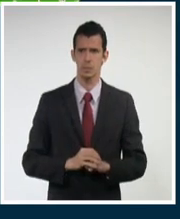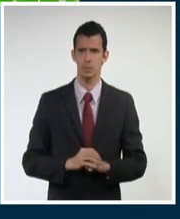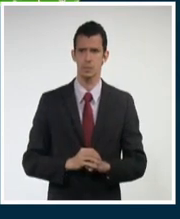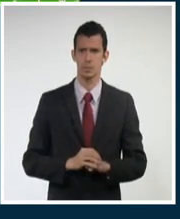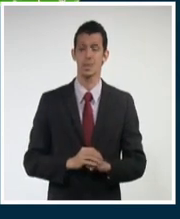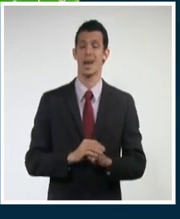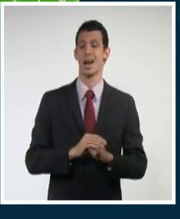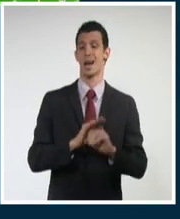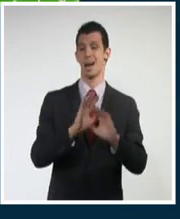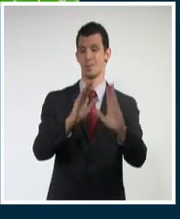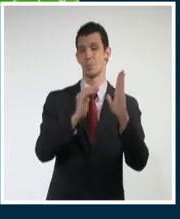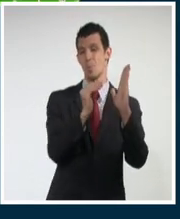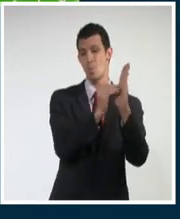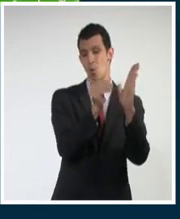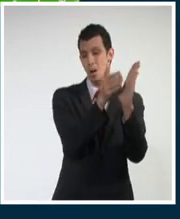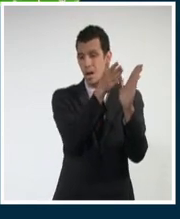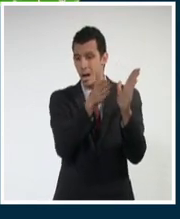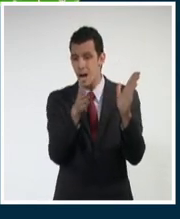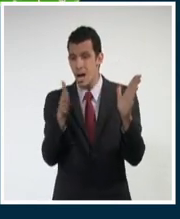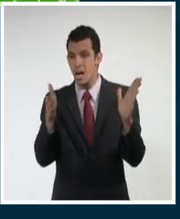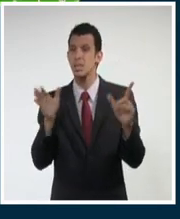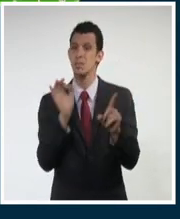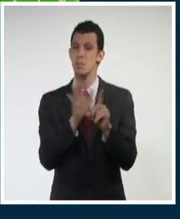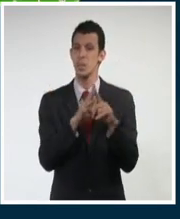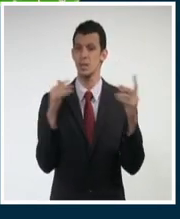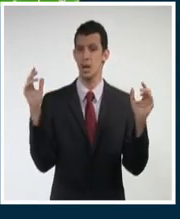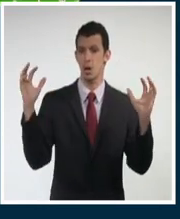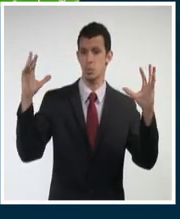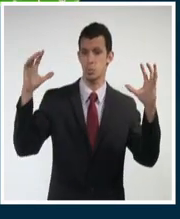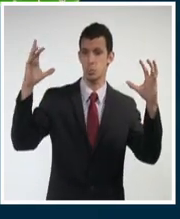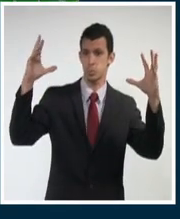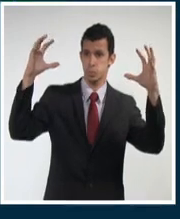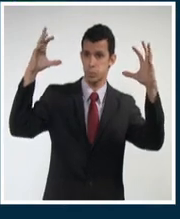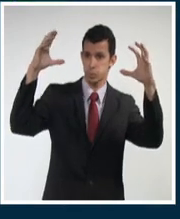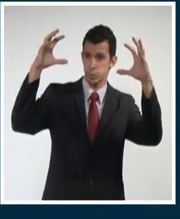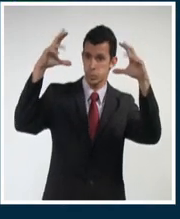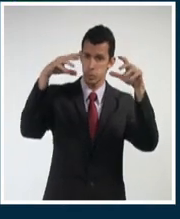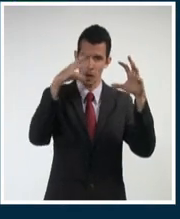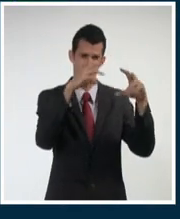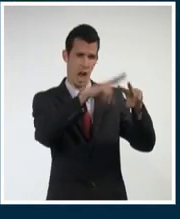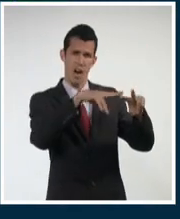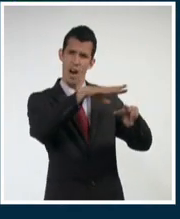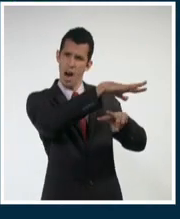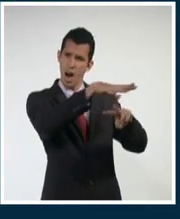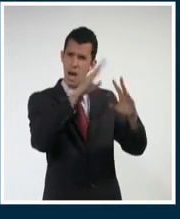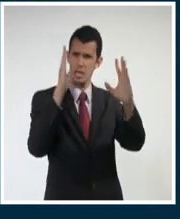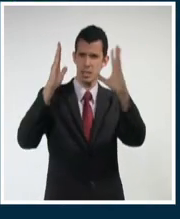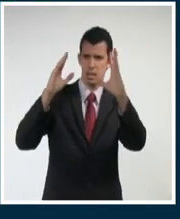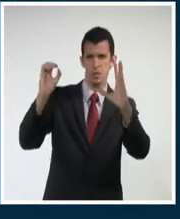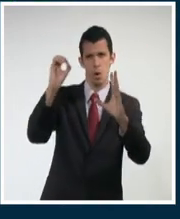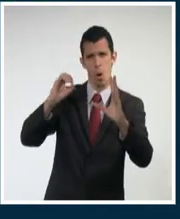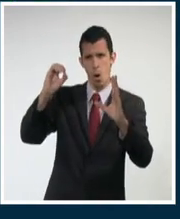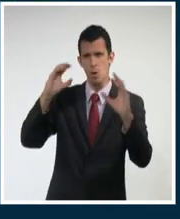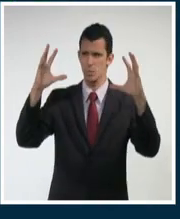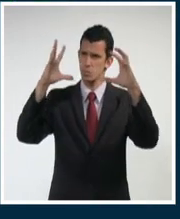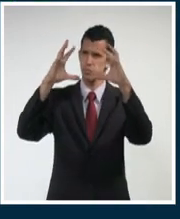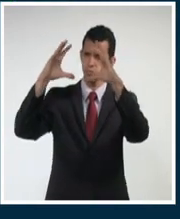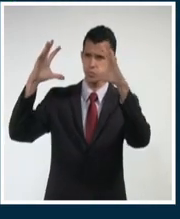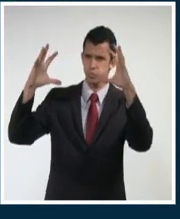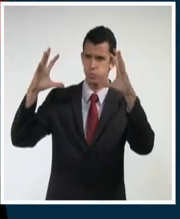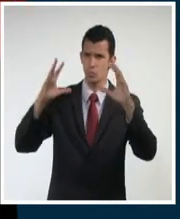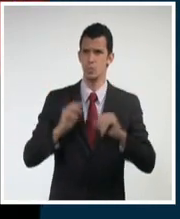con escasas lluvias. Disminuye la lluvia en la noche en el extremo más oriental del país. Y como les comentaba, la madrugada será fría